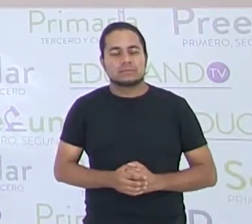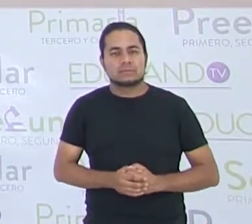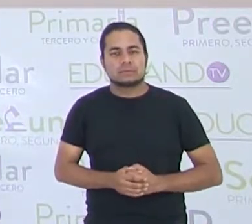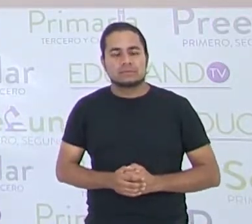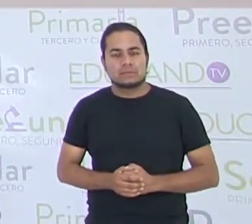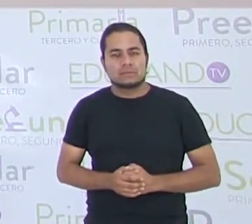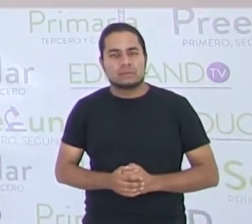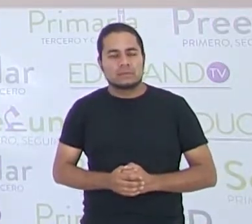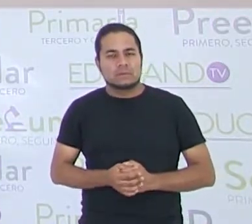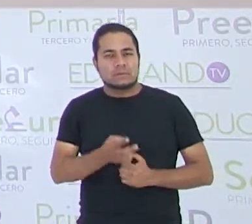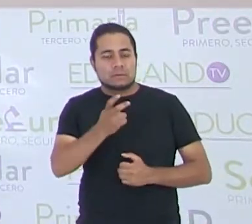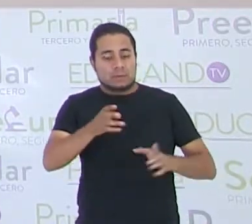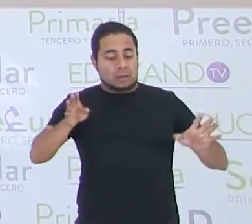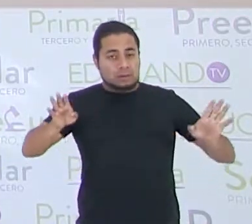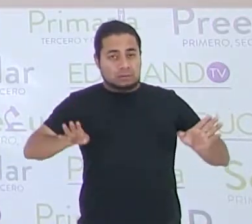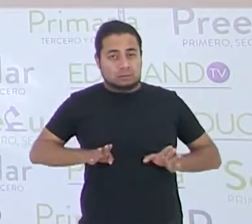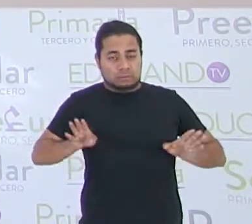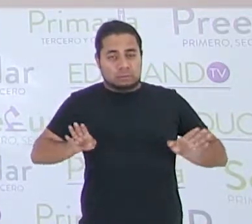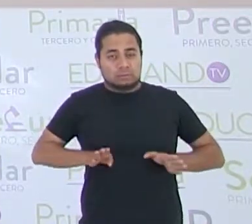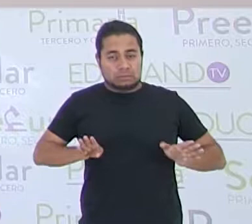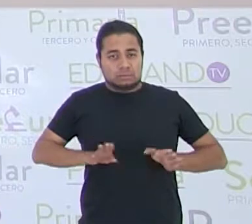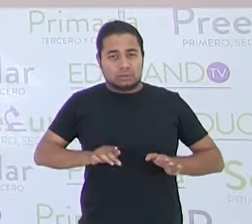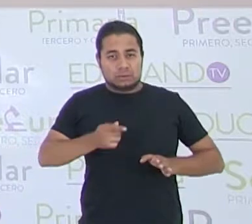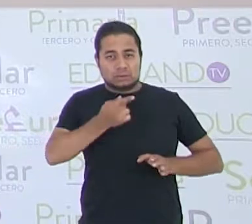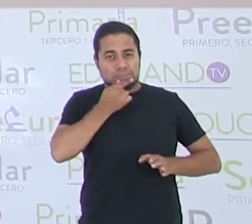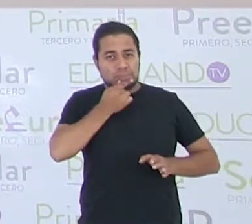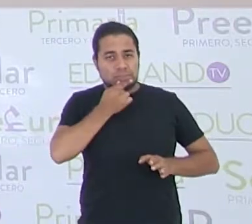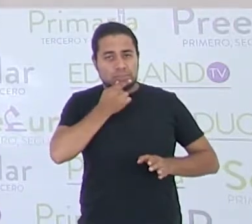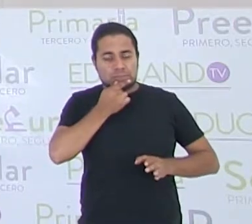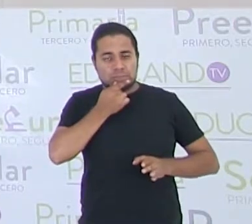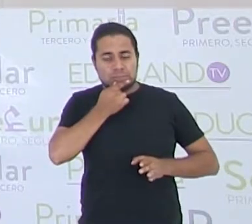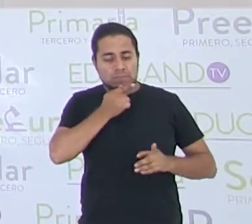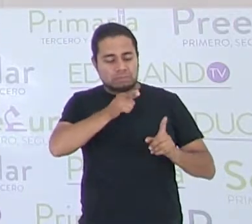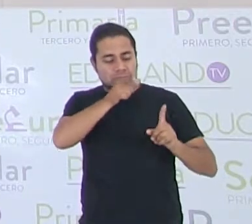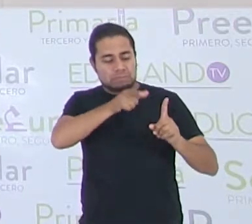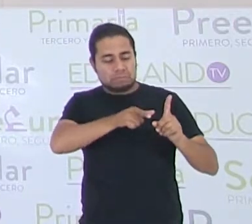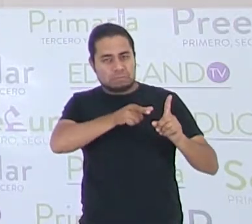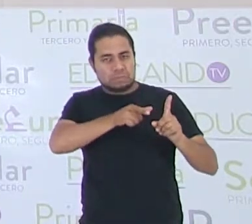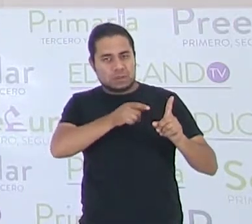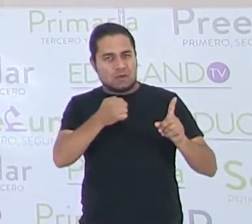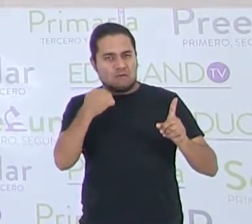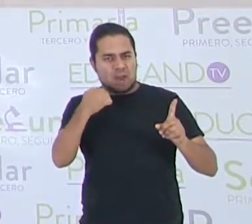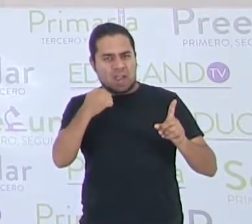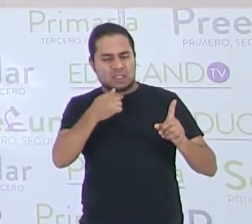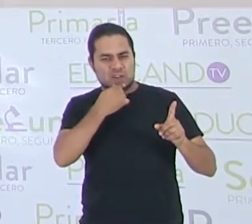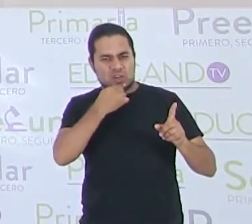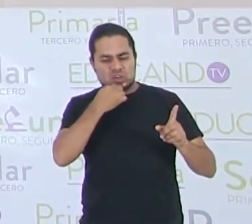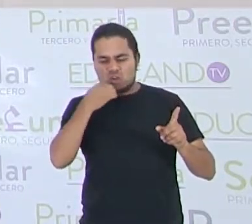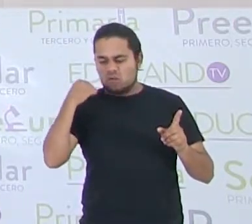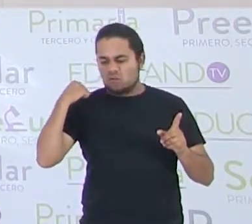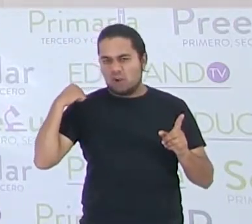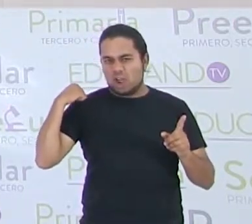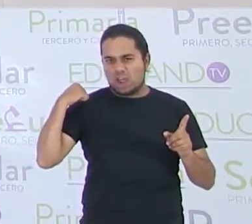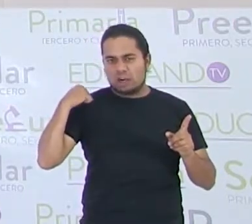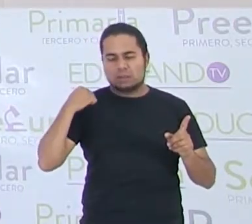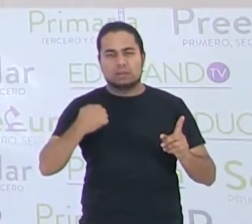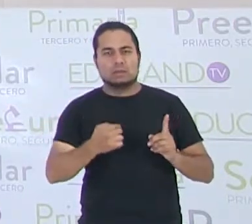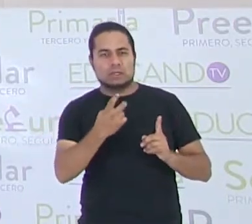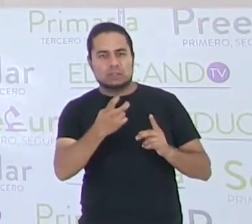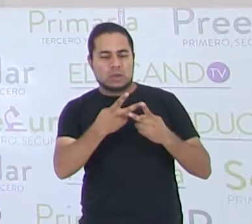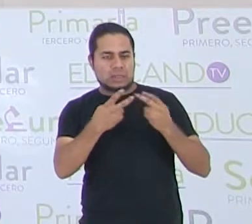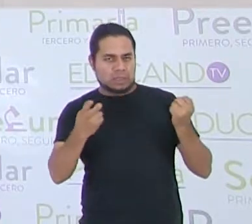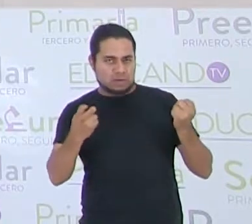¿Sí? Esas son las características, son los adjetivos de este personaje. Fuerte es un adjetivo.